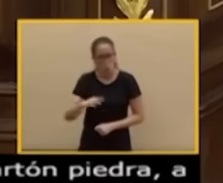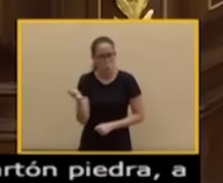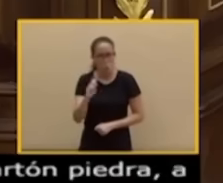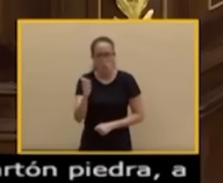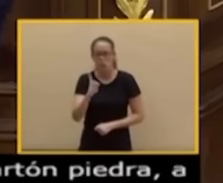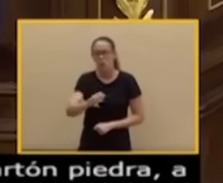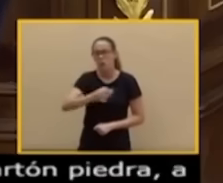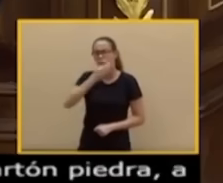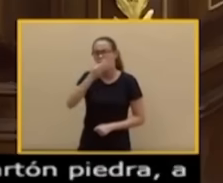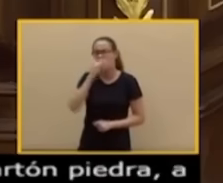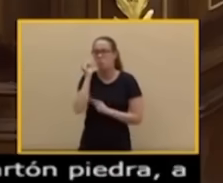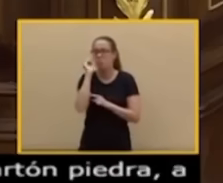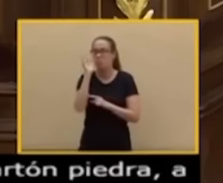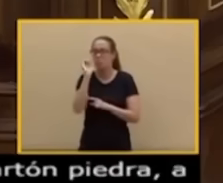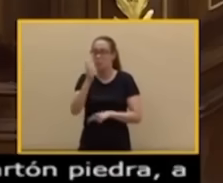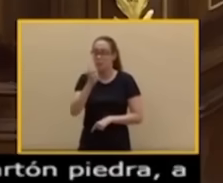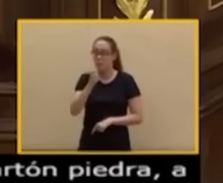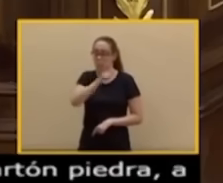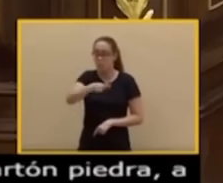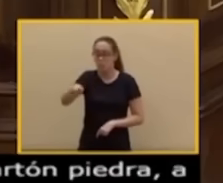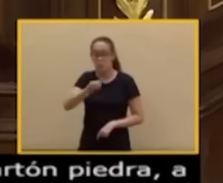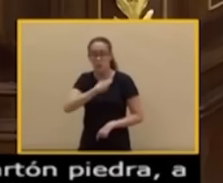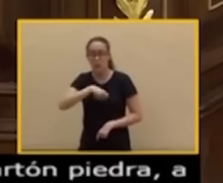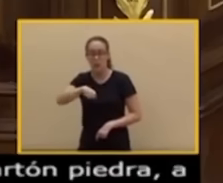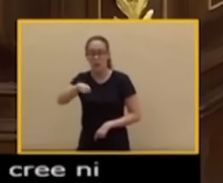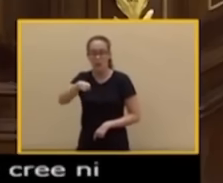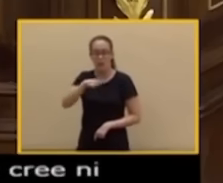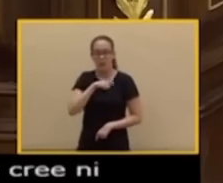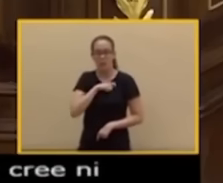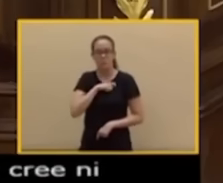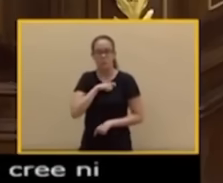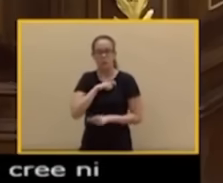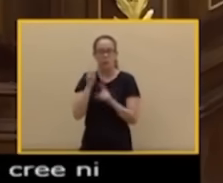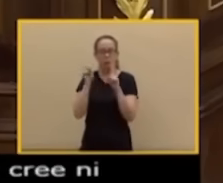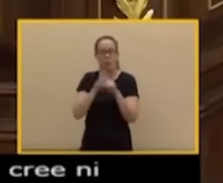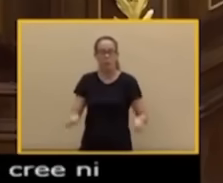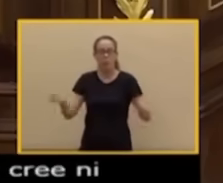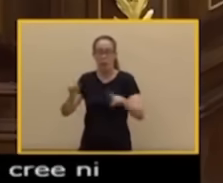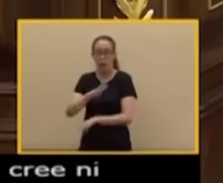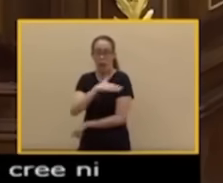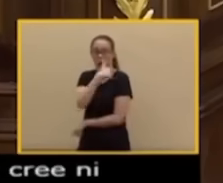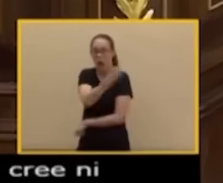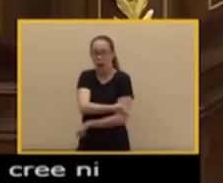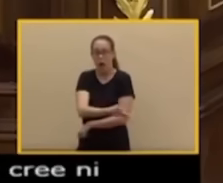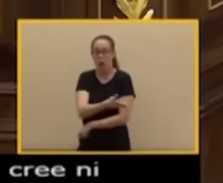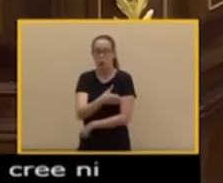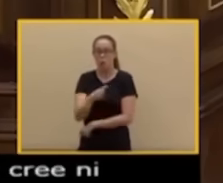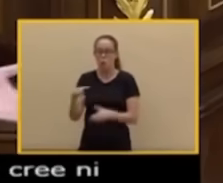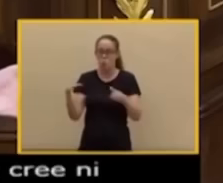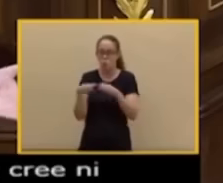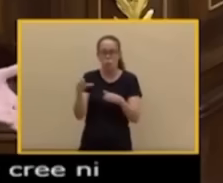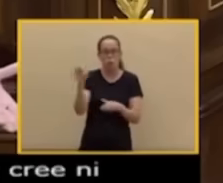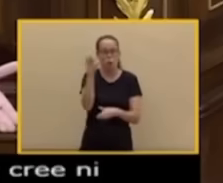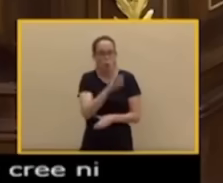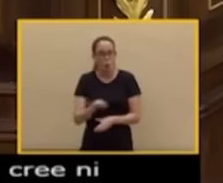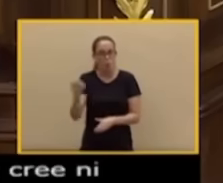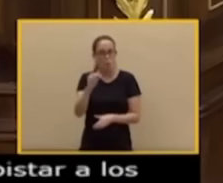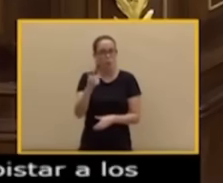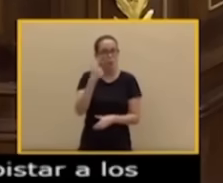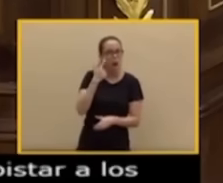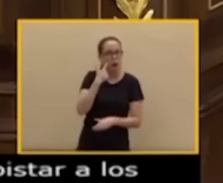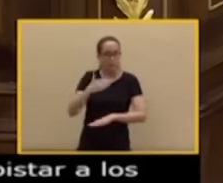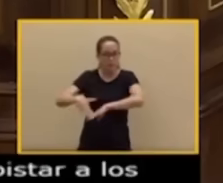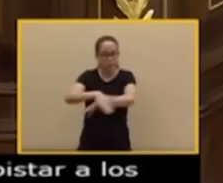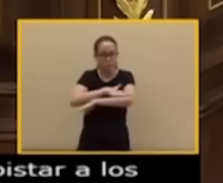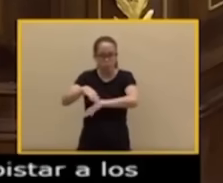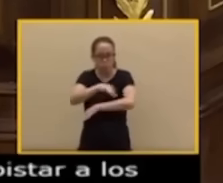a los españoles mientras en la habitación de al lado se reparte sillas con Podemos y cesiones a los golpistas. Eso es lo que nos ha traído usted aquí. ¿Y quiere